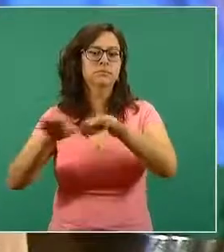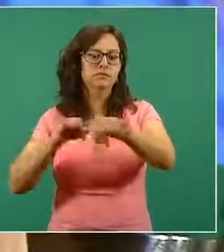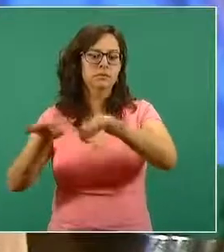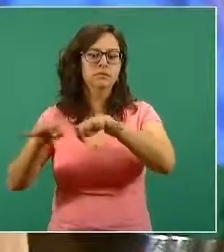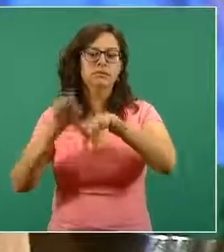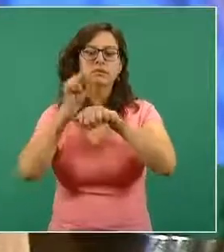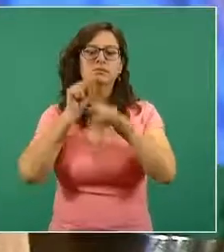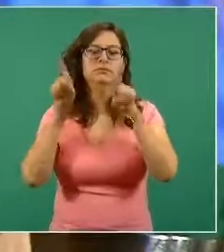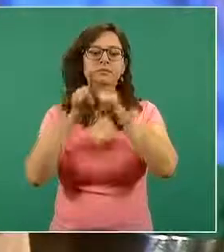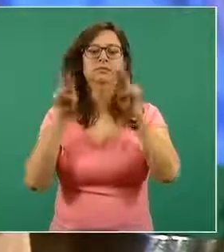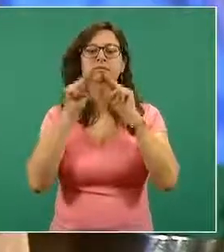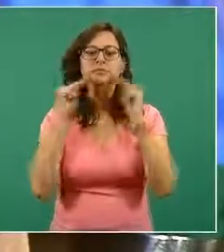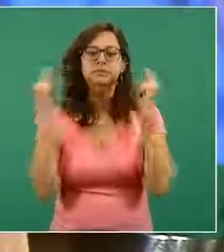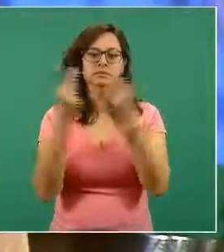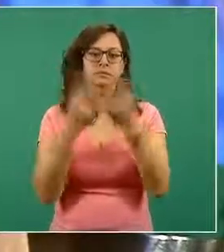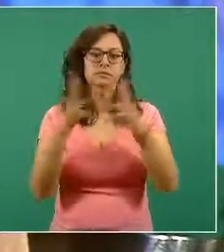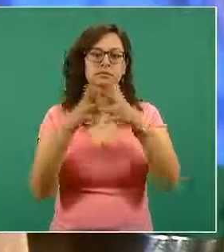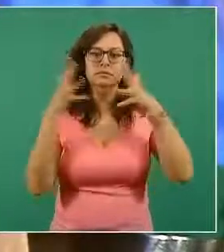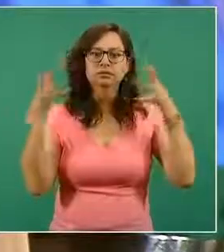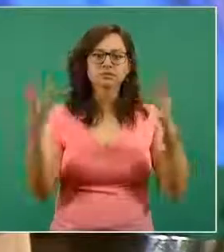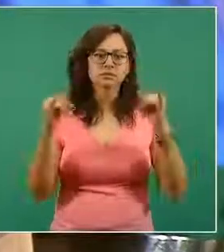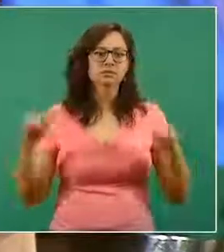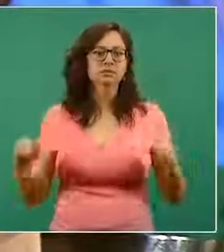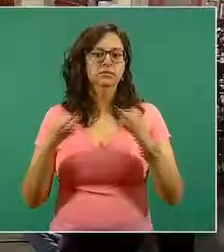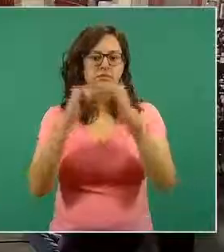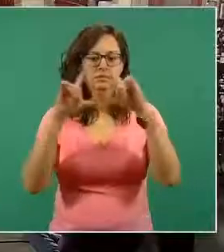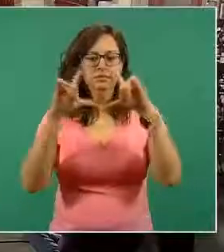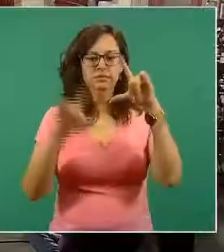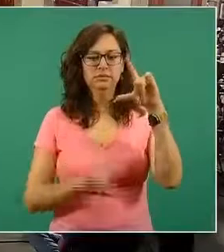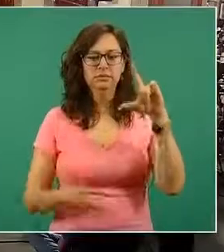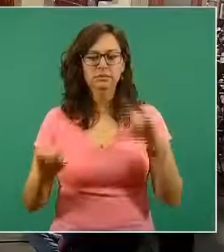alta especialidad de institutos nacionales.